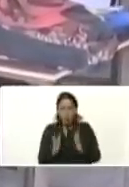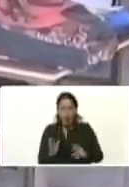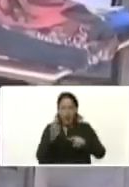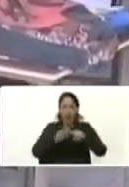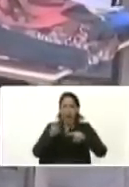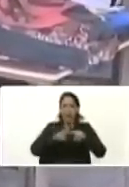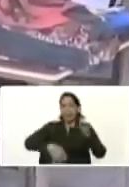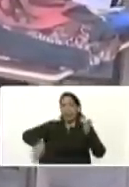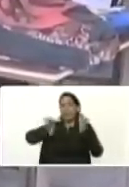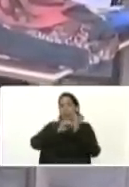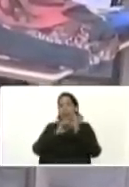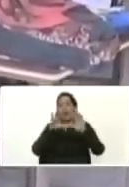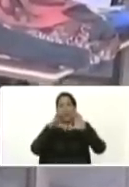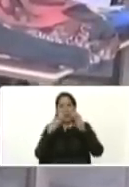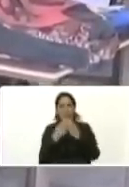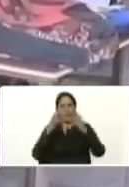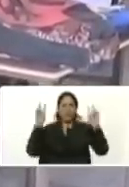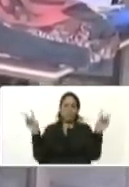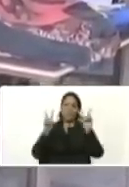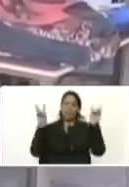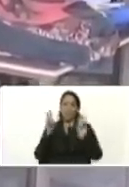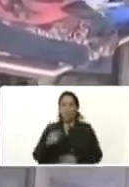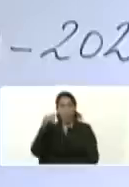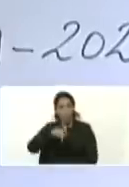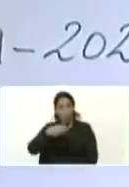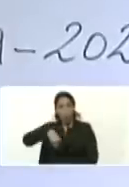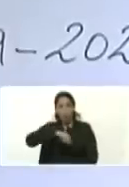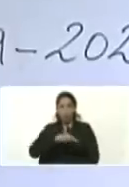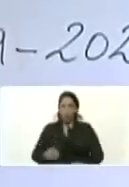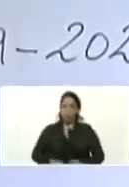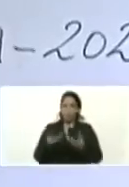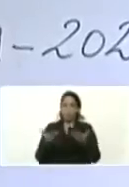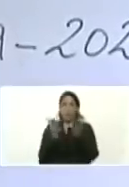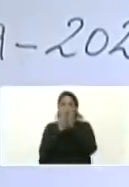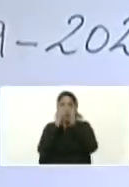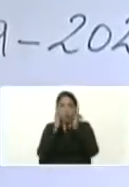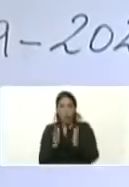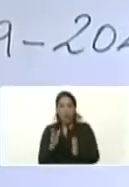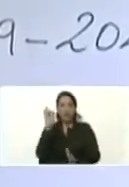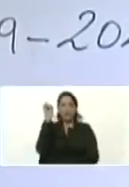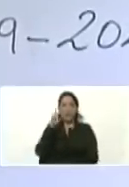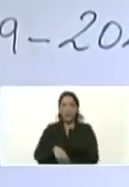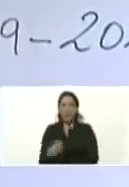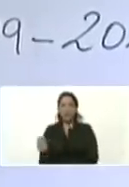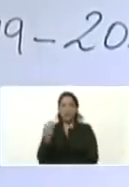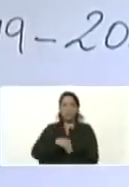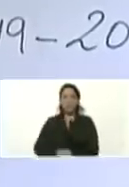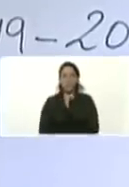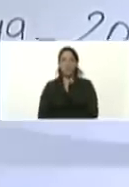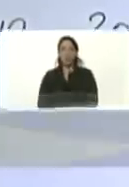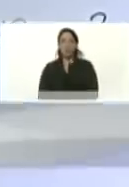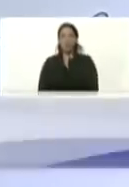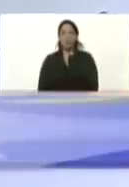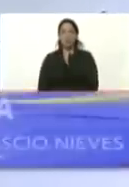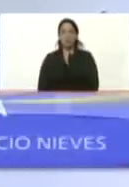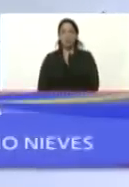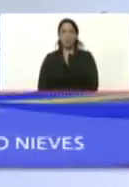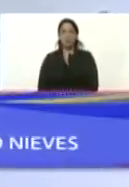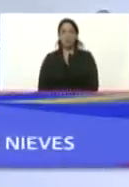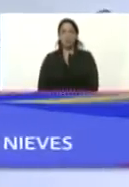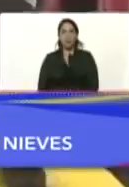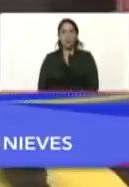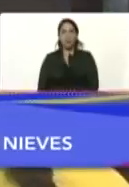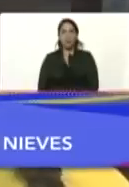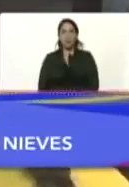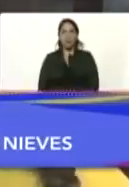regreso a clase victoriosa hoy estamos entregando esta escuela pero además entregando con toda su dotación